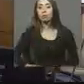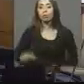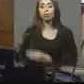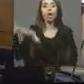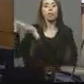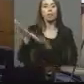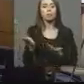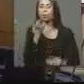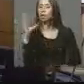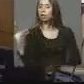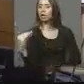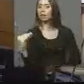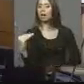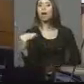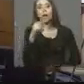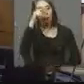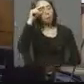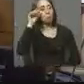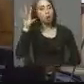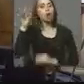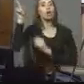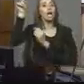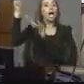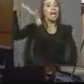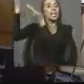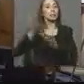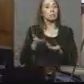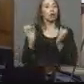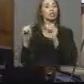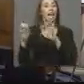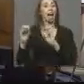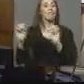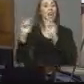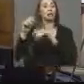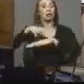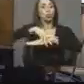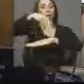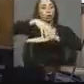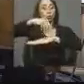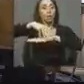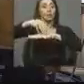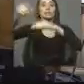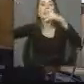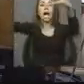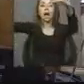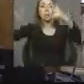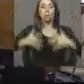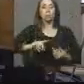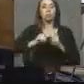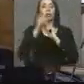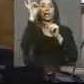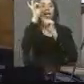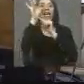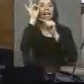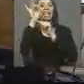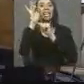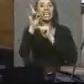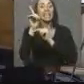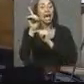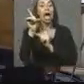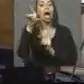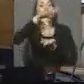diputada Molina. Pero se importa la basura porque con esa basura ellos generan, obviamente, energía. Y en esos